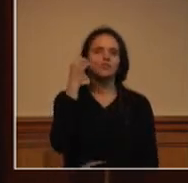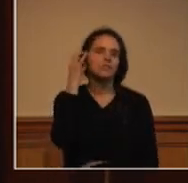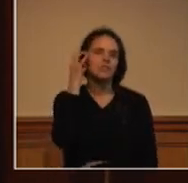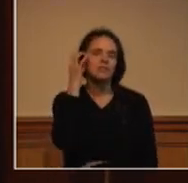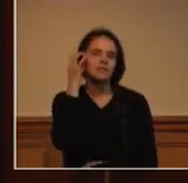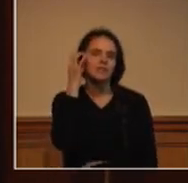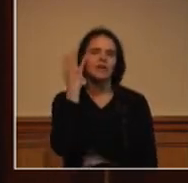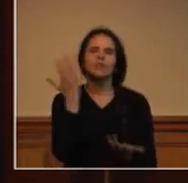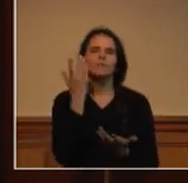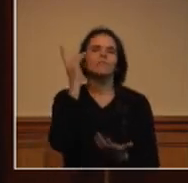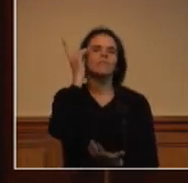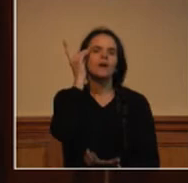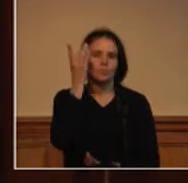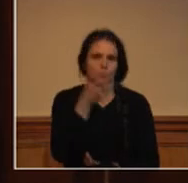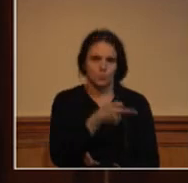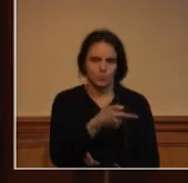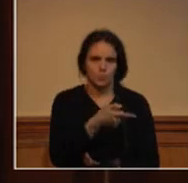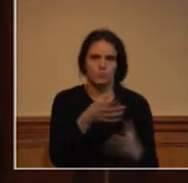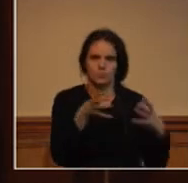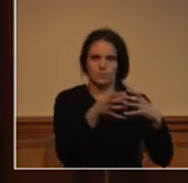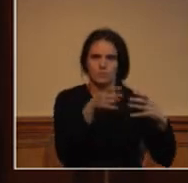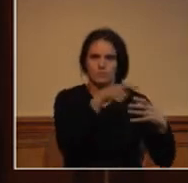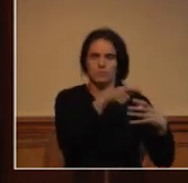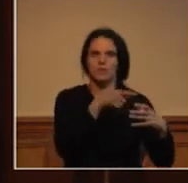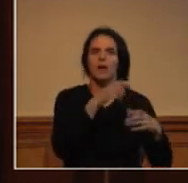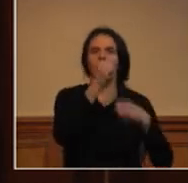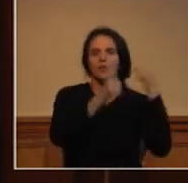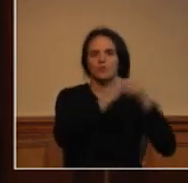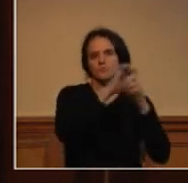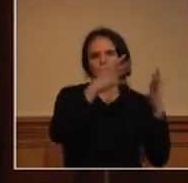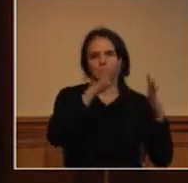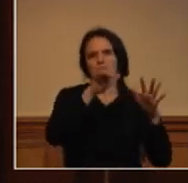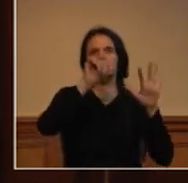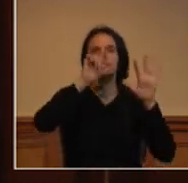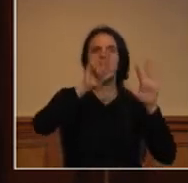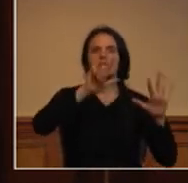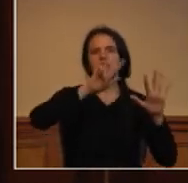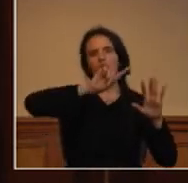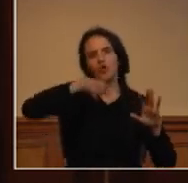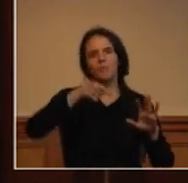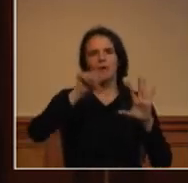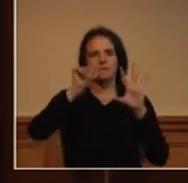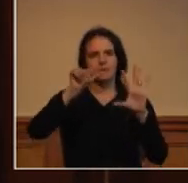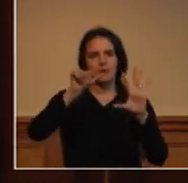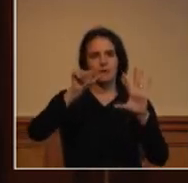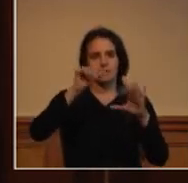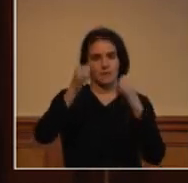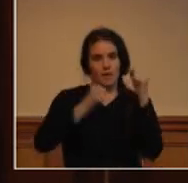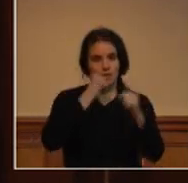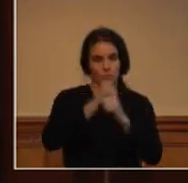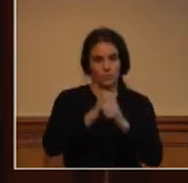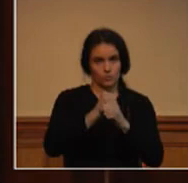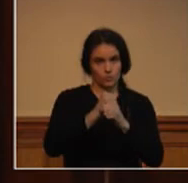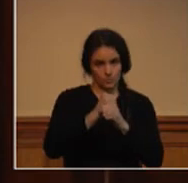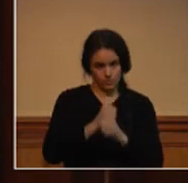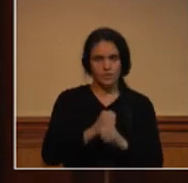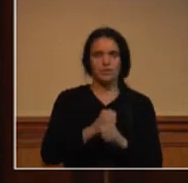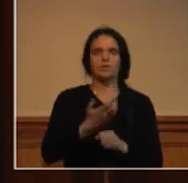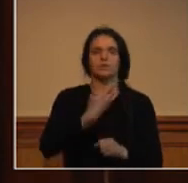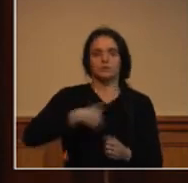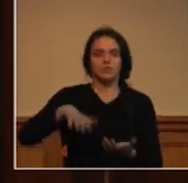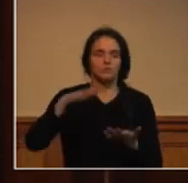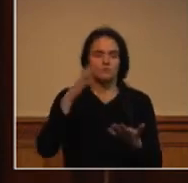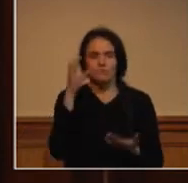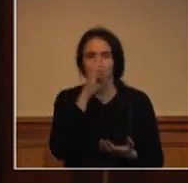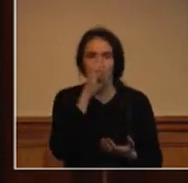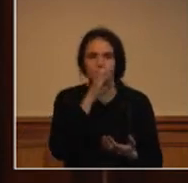con síndrome de Down, con una media de edad cronológica de 7,6 años, alcanzamos un muy